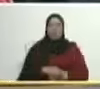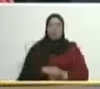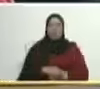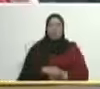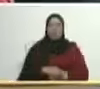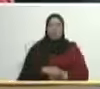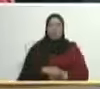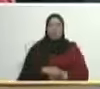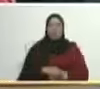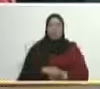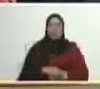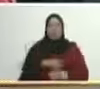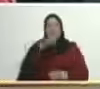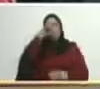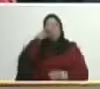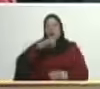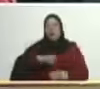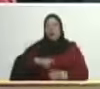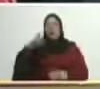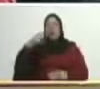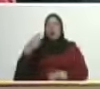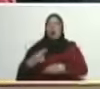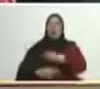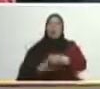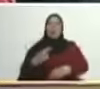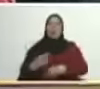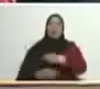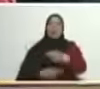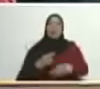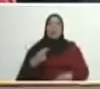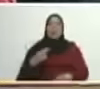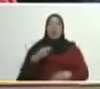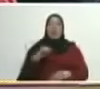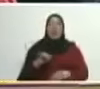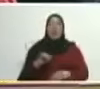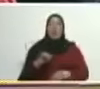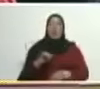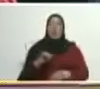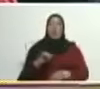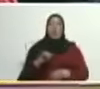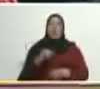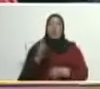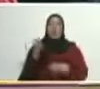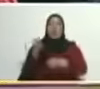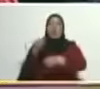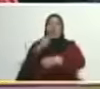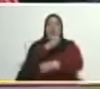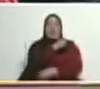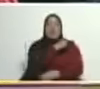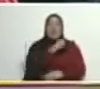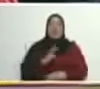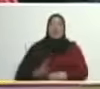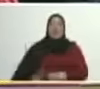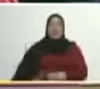los aniversarios del triunfo de la revolución sandinista. Ahí Ralph, con sus palabras